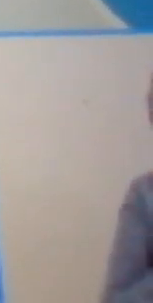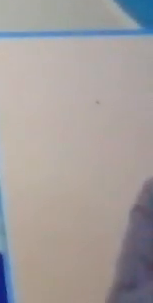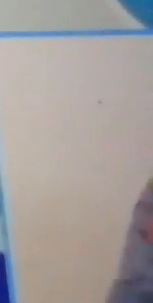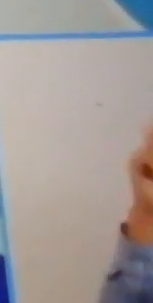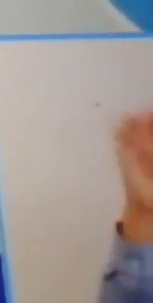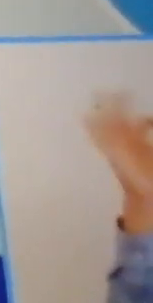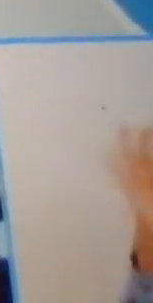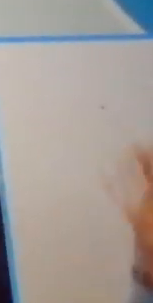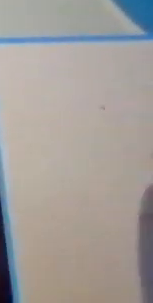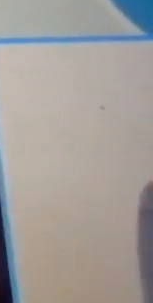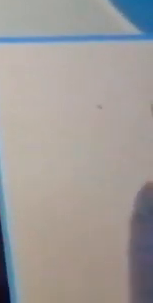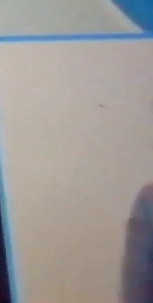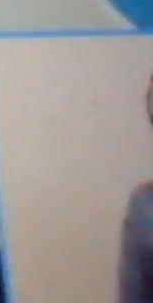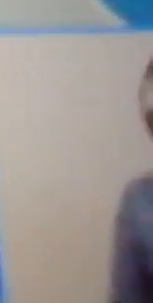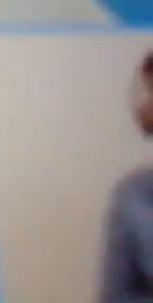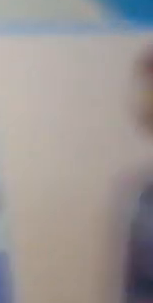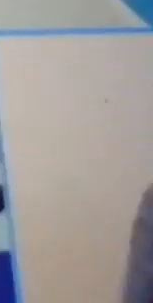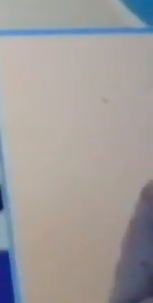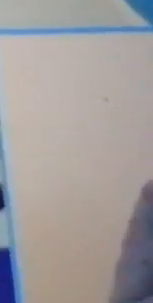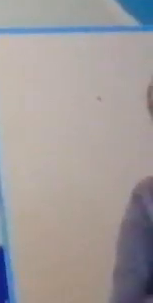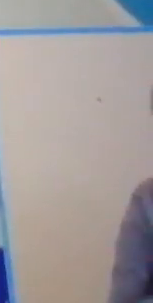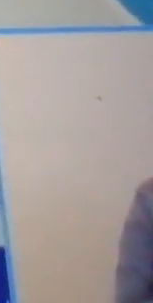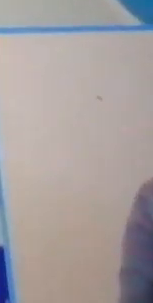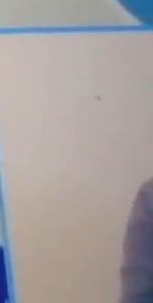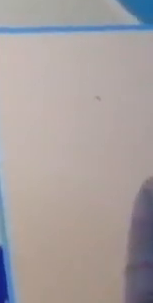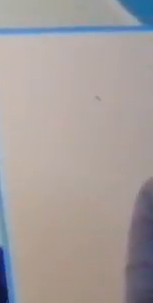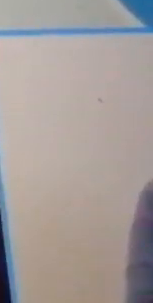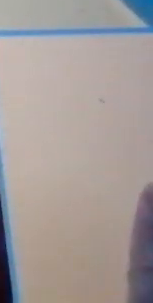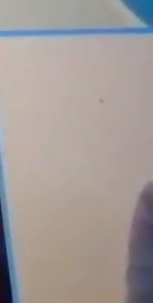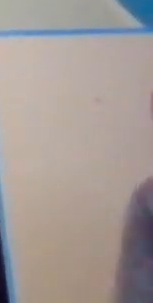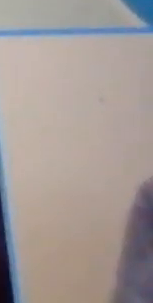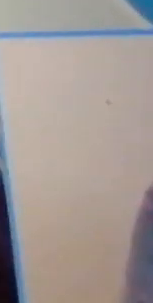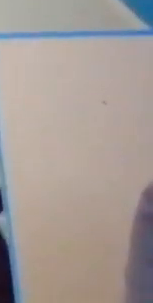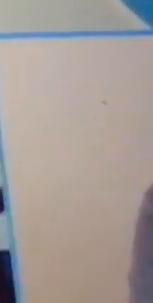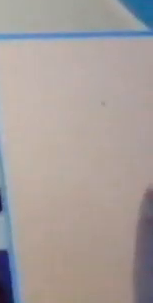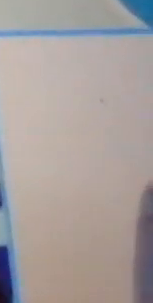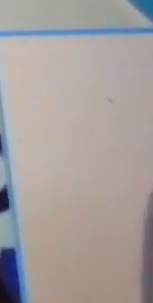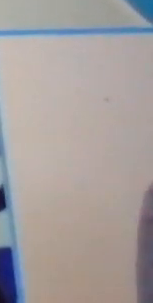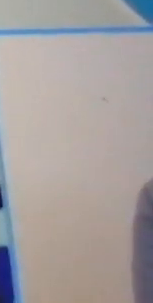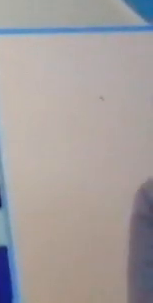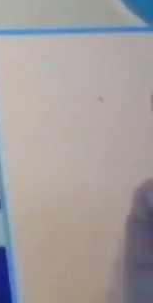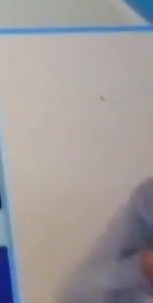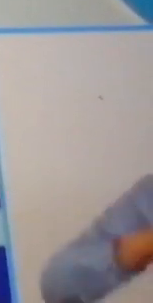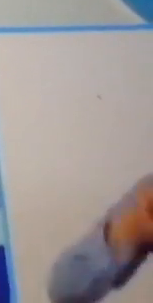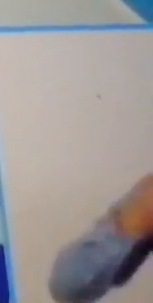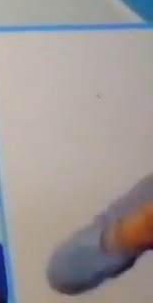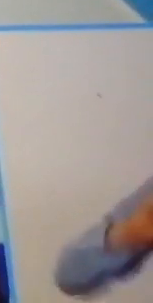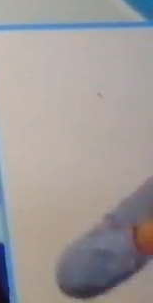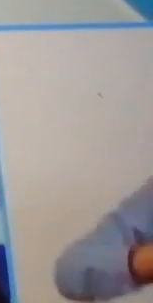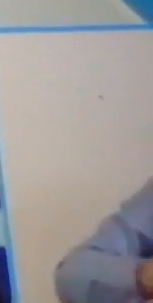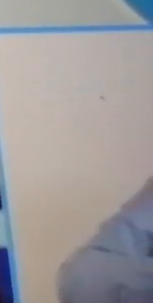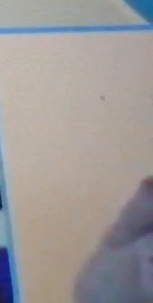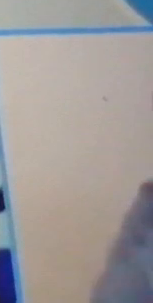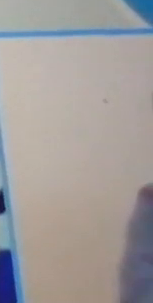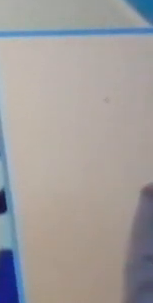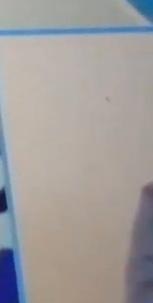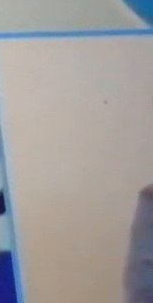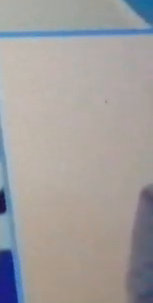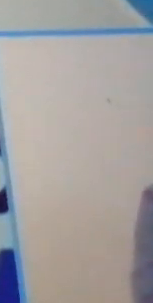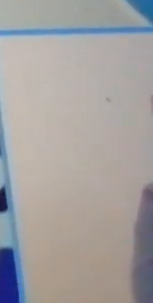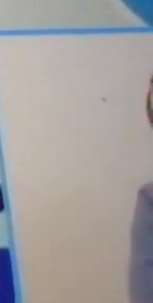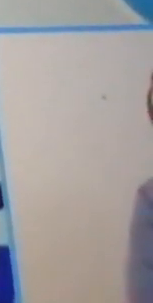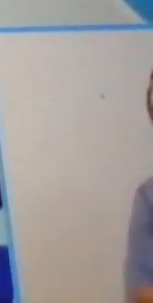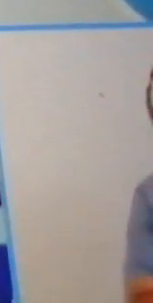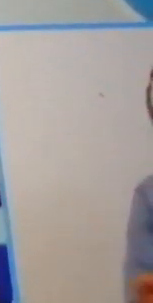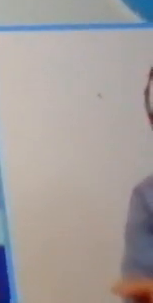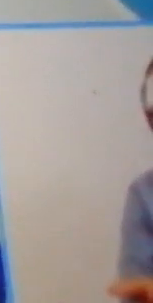garantizar mediante pólizas, porque ni siquiera las había. Nos hemos dedicado a lo largo